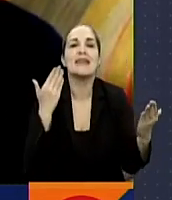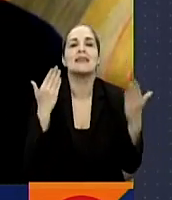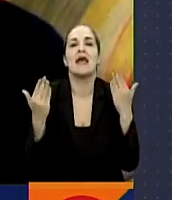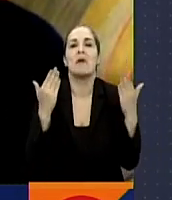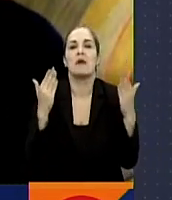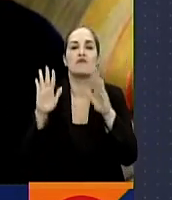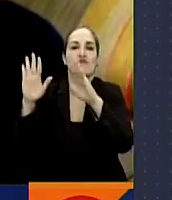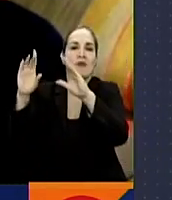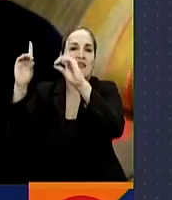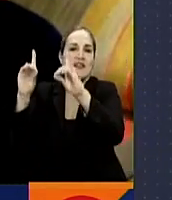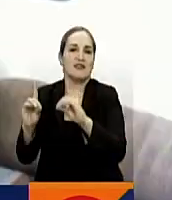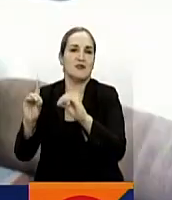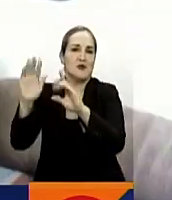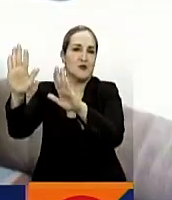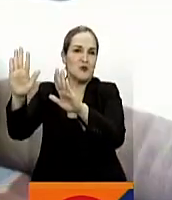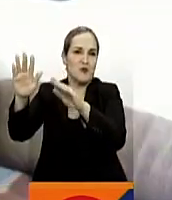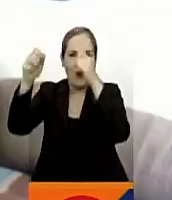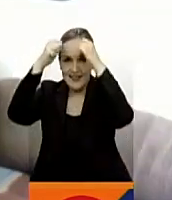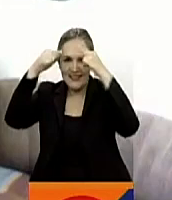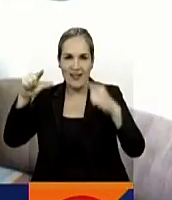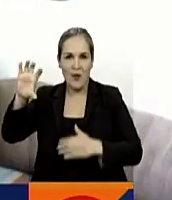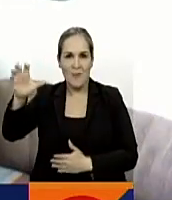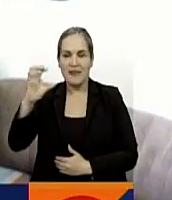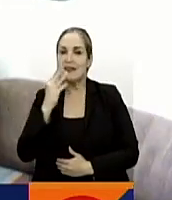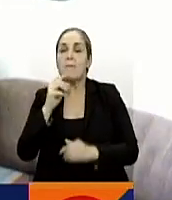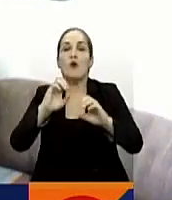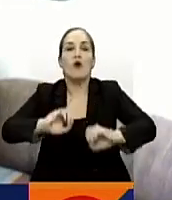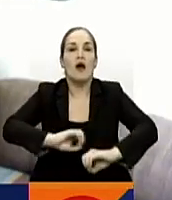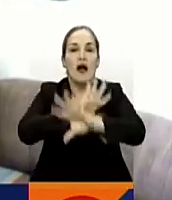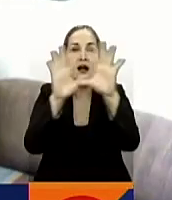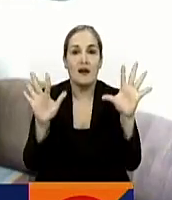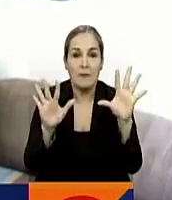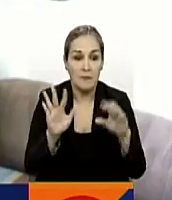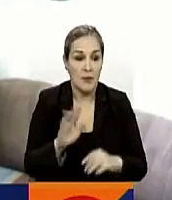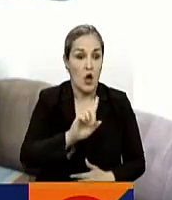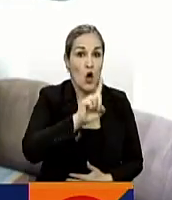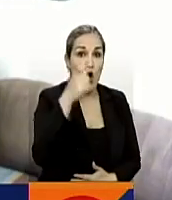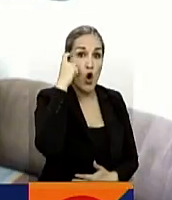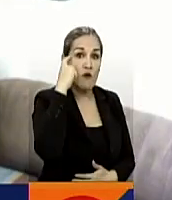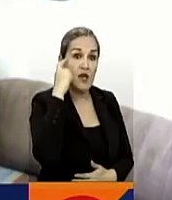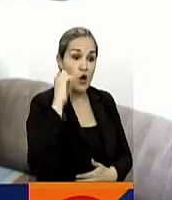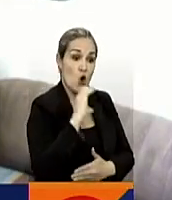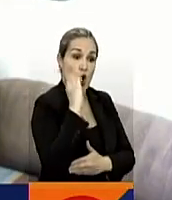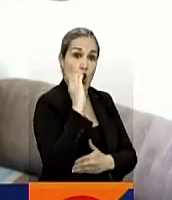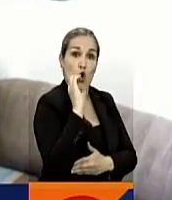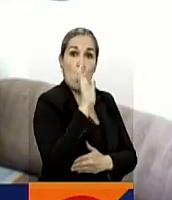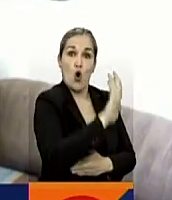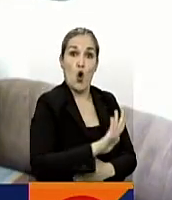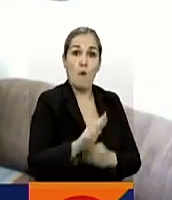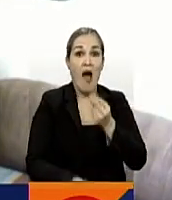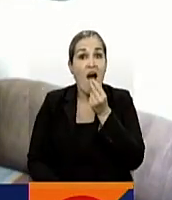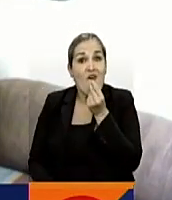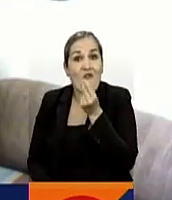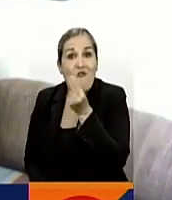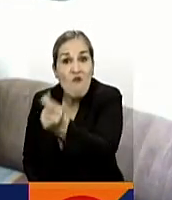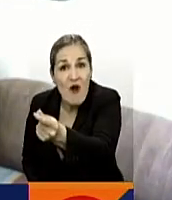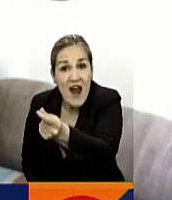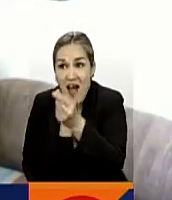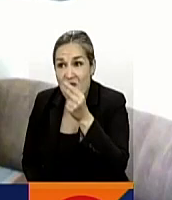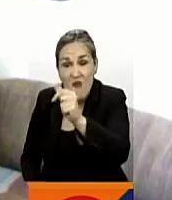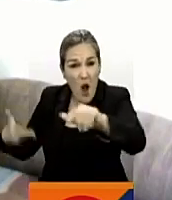decía el estado de Israel lo que hay que aclarar a la gente es lo siguiente el gobierno de Colombia no ha expulsado al embajador de